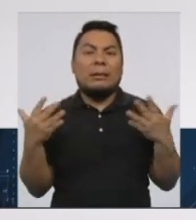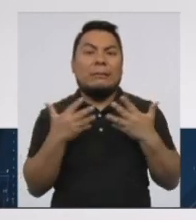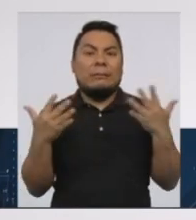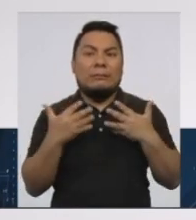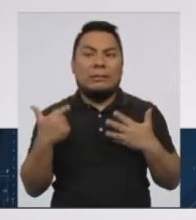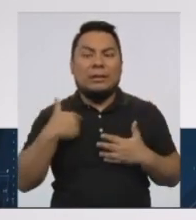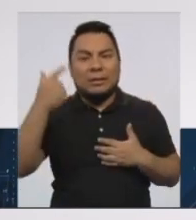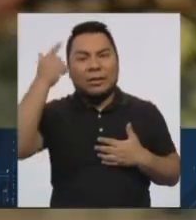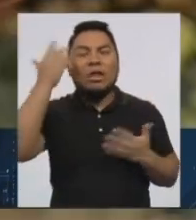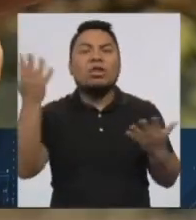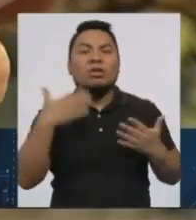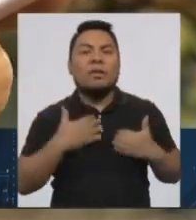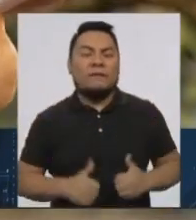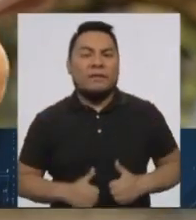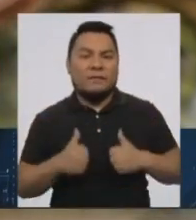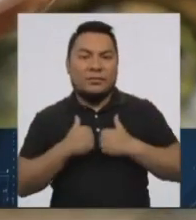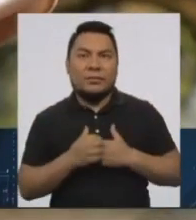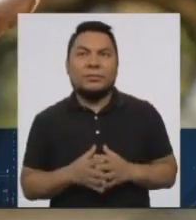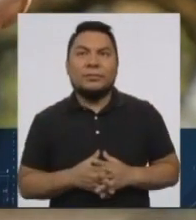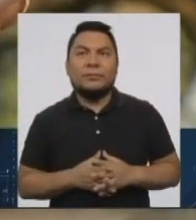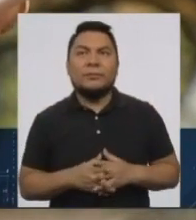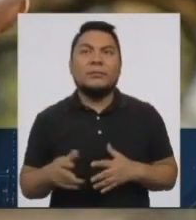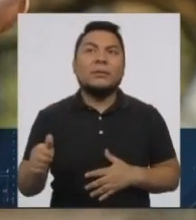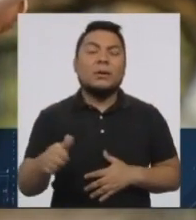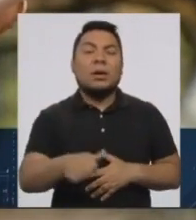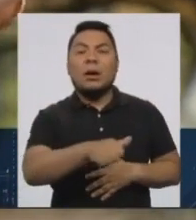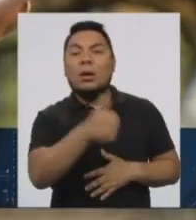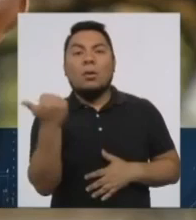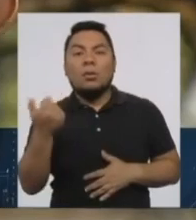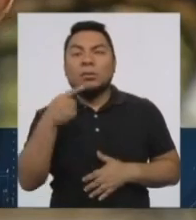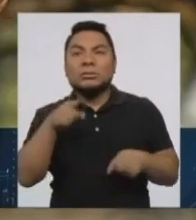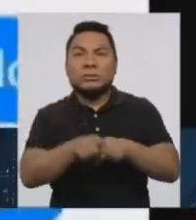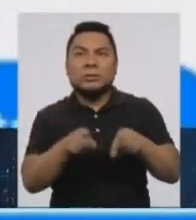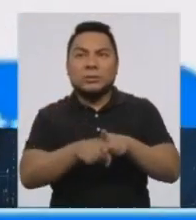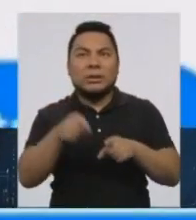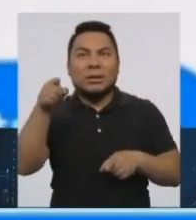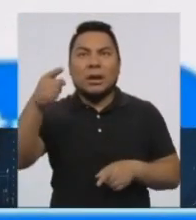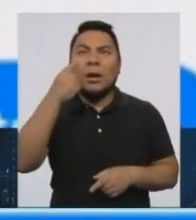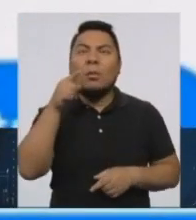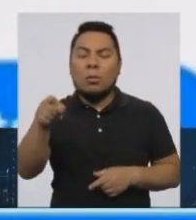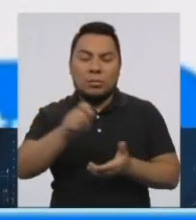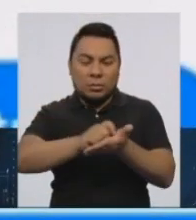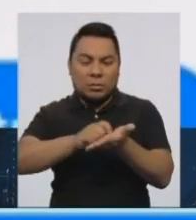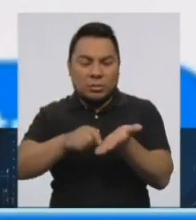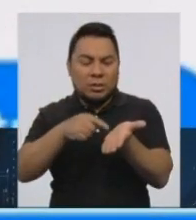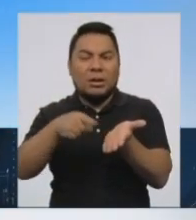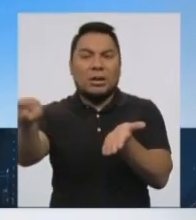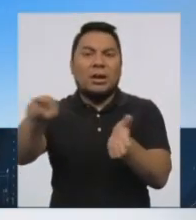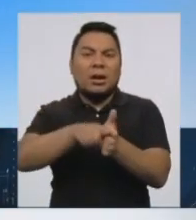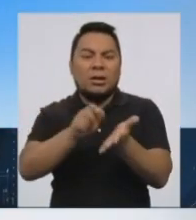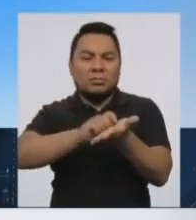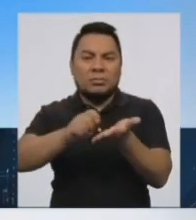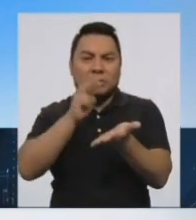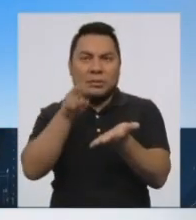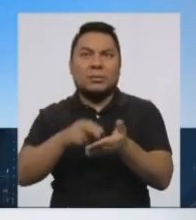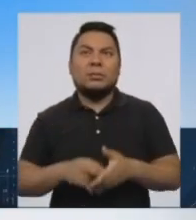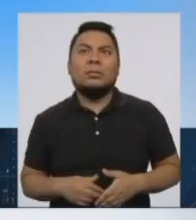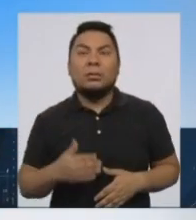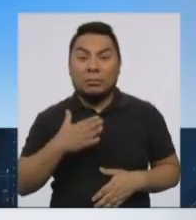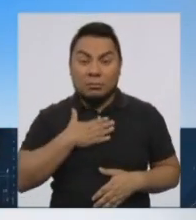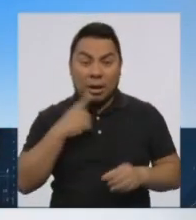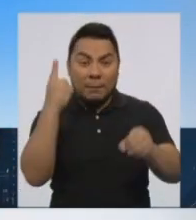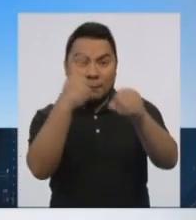sepa dónde vivo. Otras le mandaron parte de los mensajes que este sujeto les habría enviado. Me